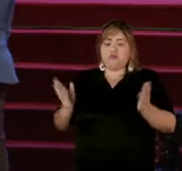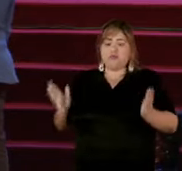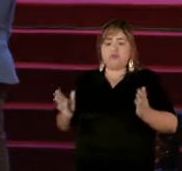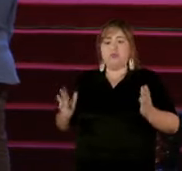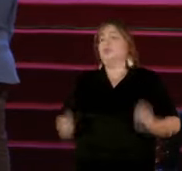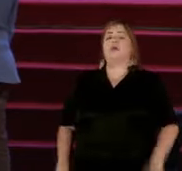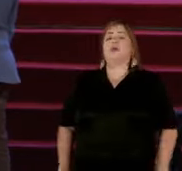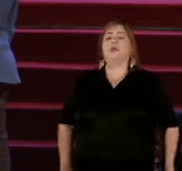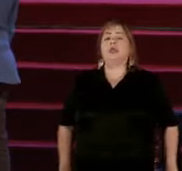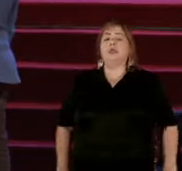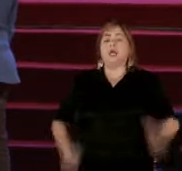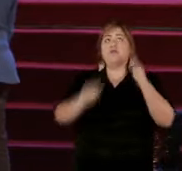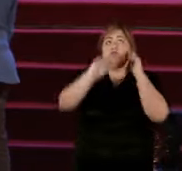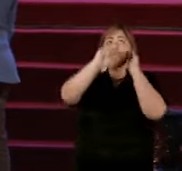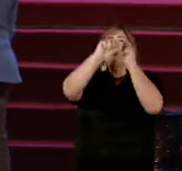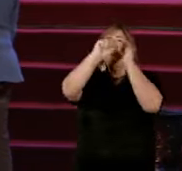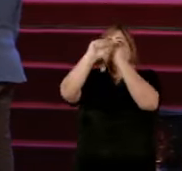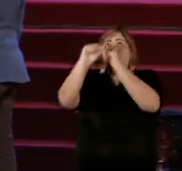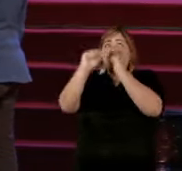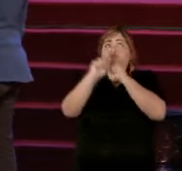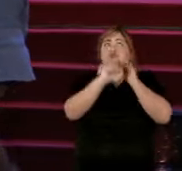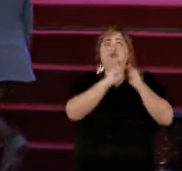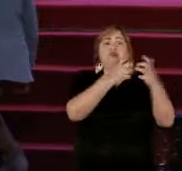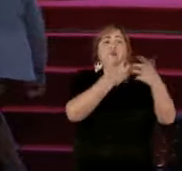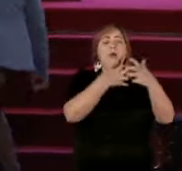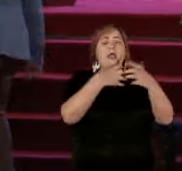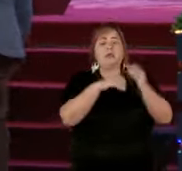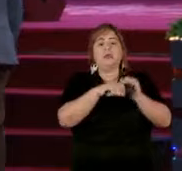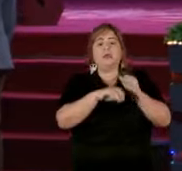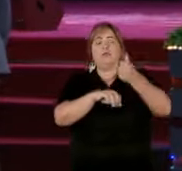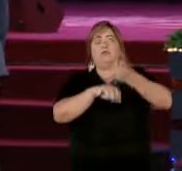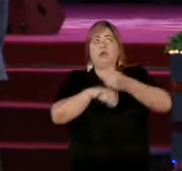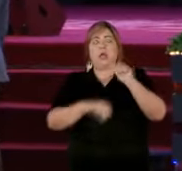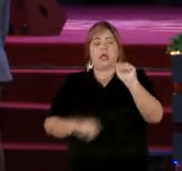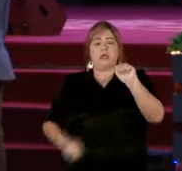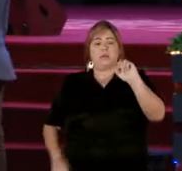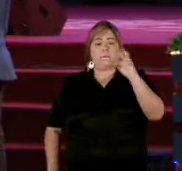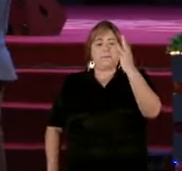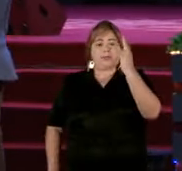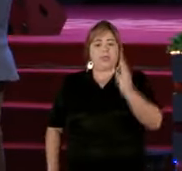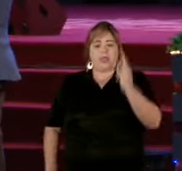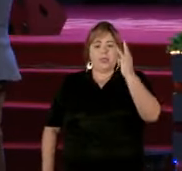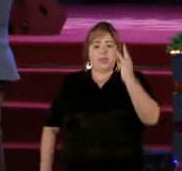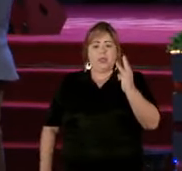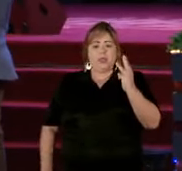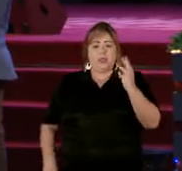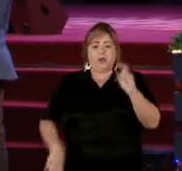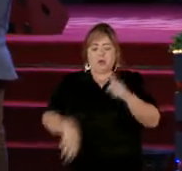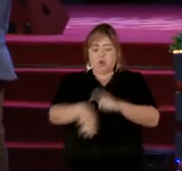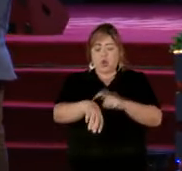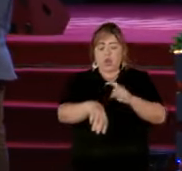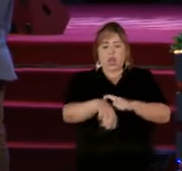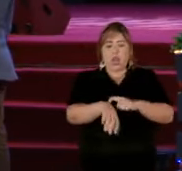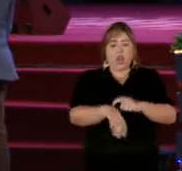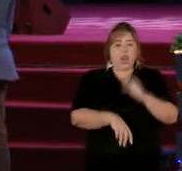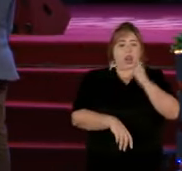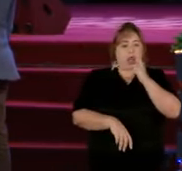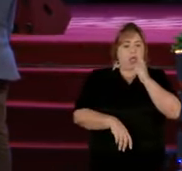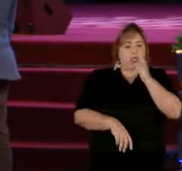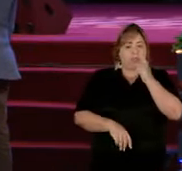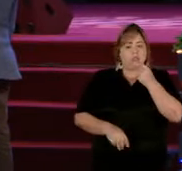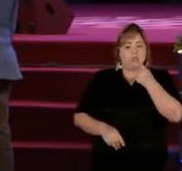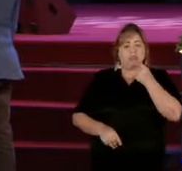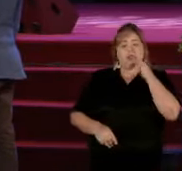ahí con el chipihammer instalando tus máquinas y llegó el miércoles. Pero el miércoles al mediodía te llamó el apóstol y te dijo,